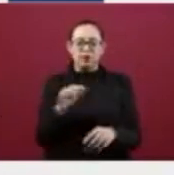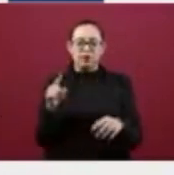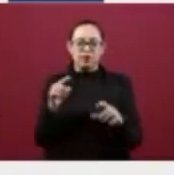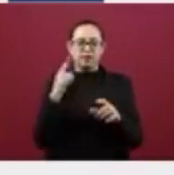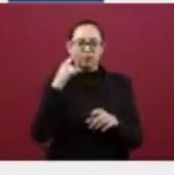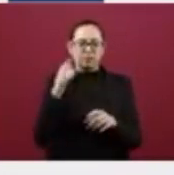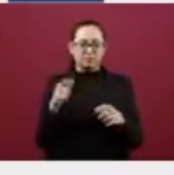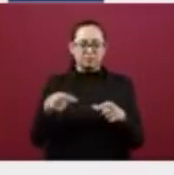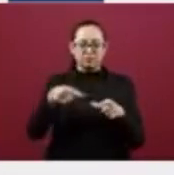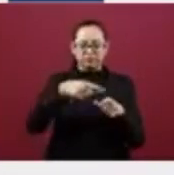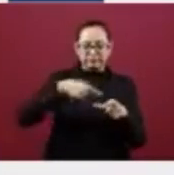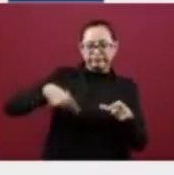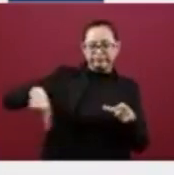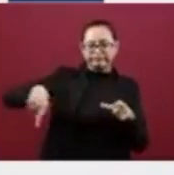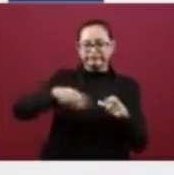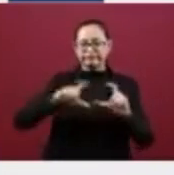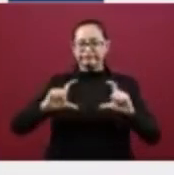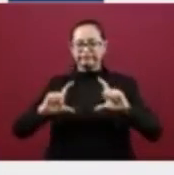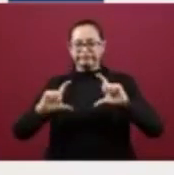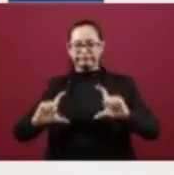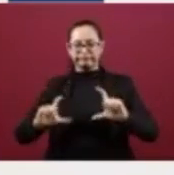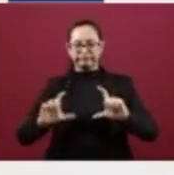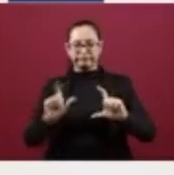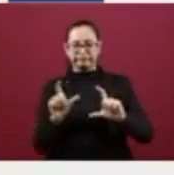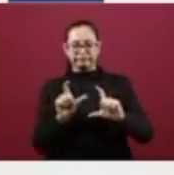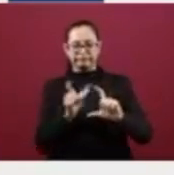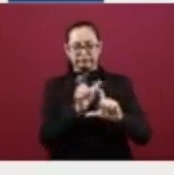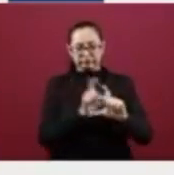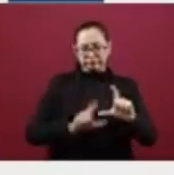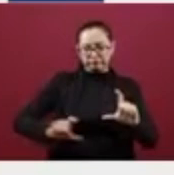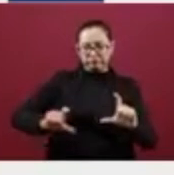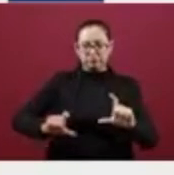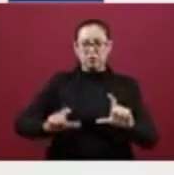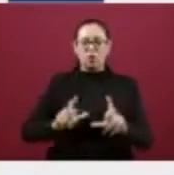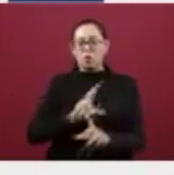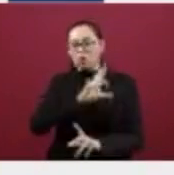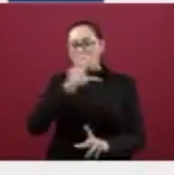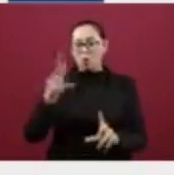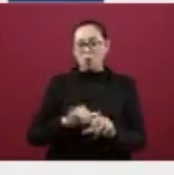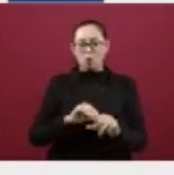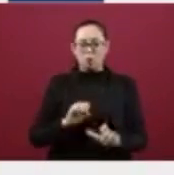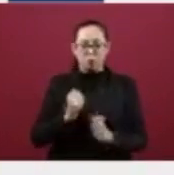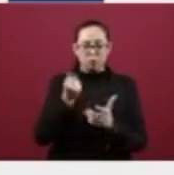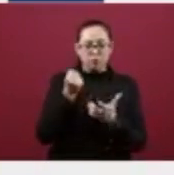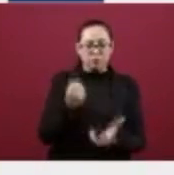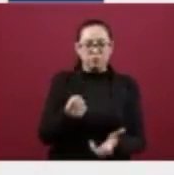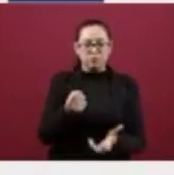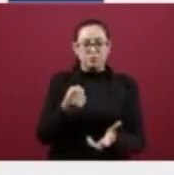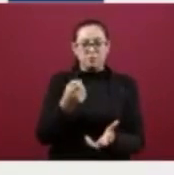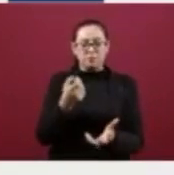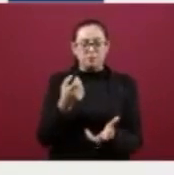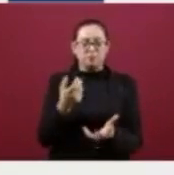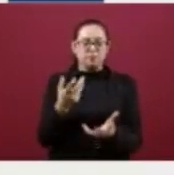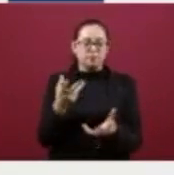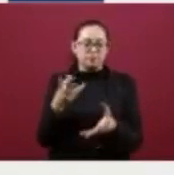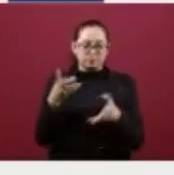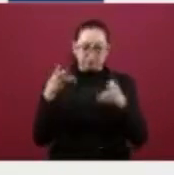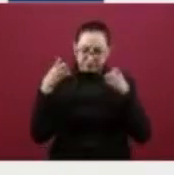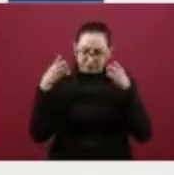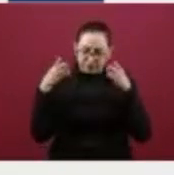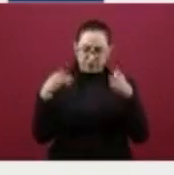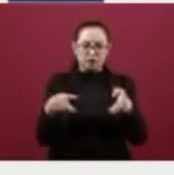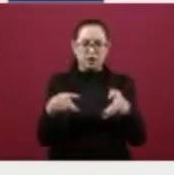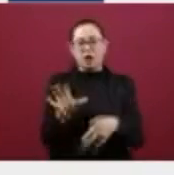abajo, nos encontramos que el total de la inversión en exploración se destinó,